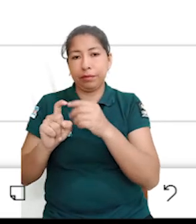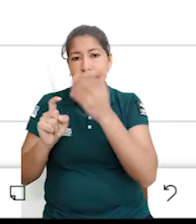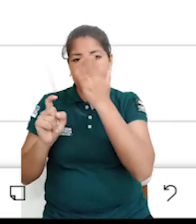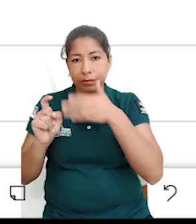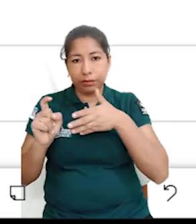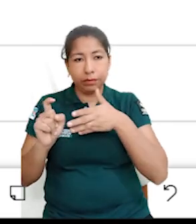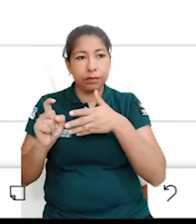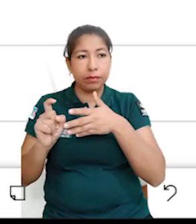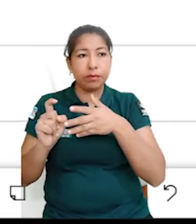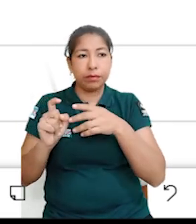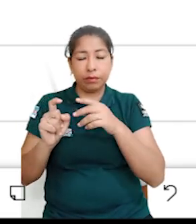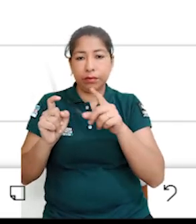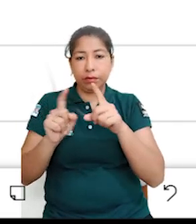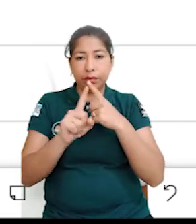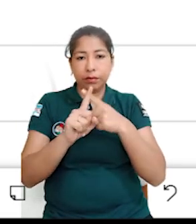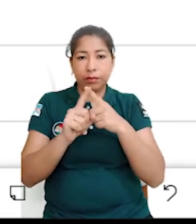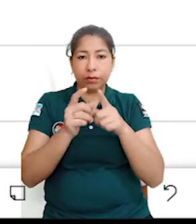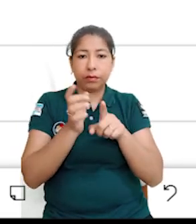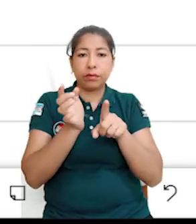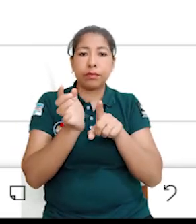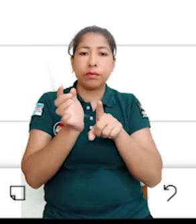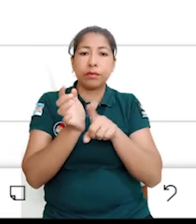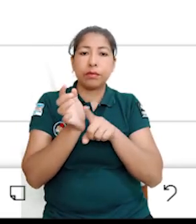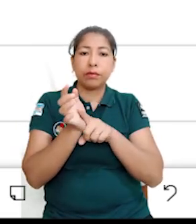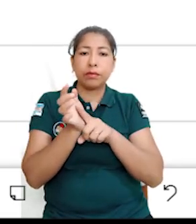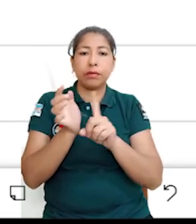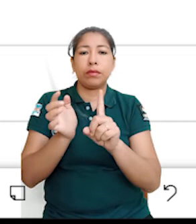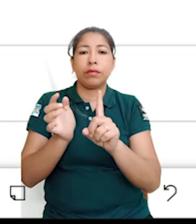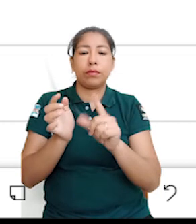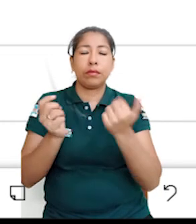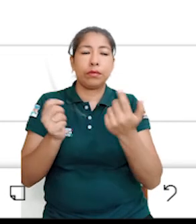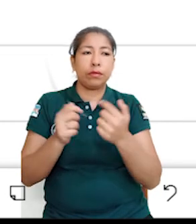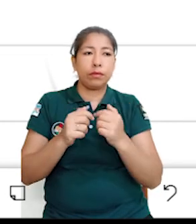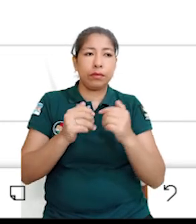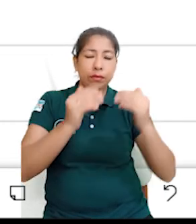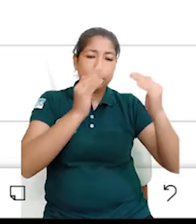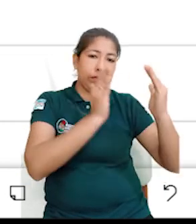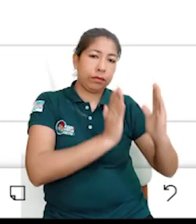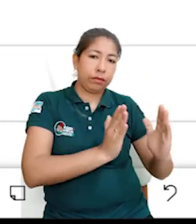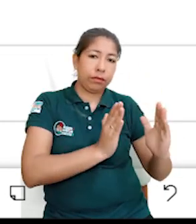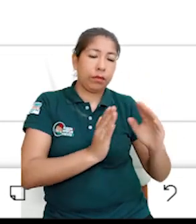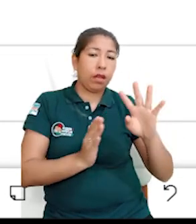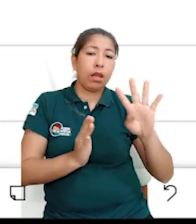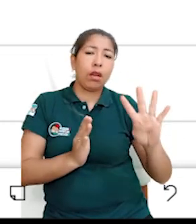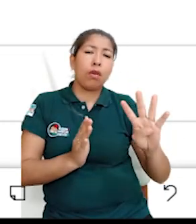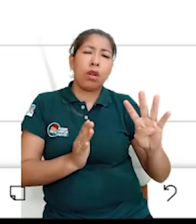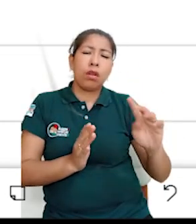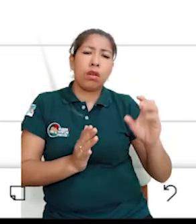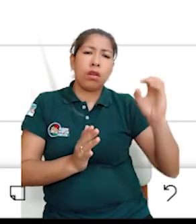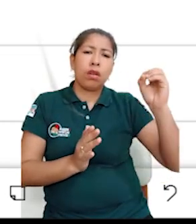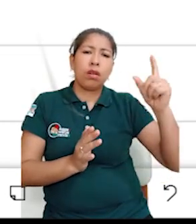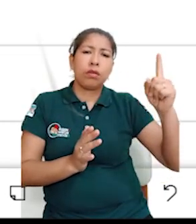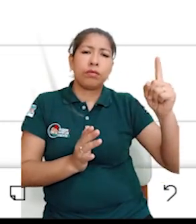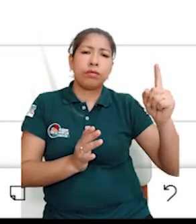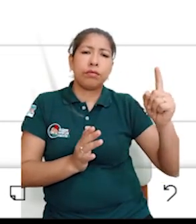x menos 1 y en el segundo miembro tenemos 2x por el valor de 4 elevado a 0, que es 1,